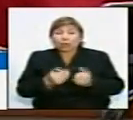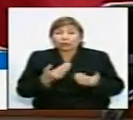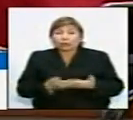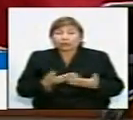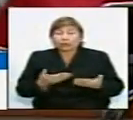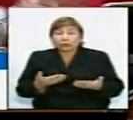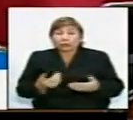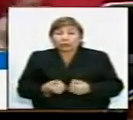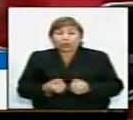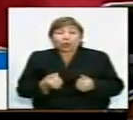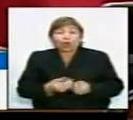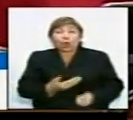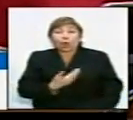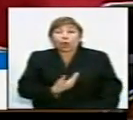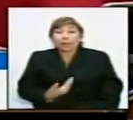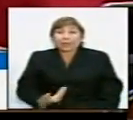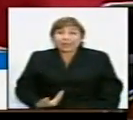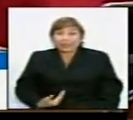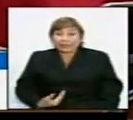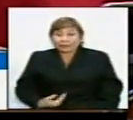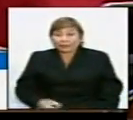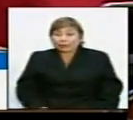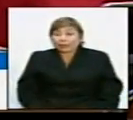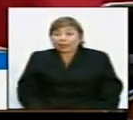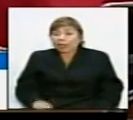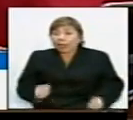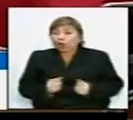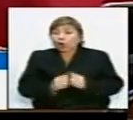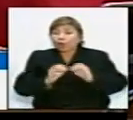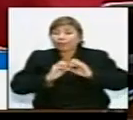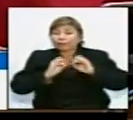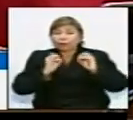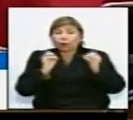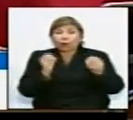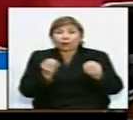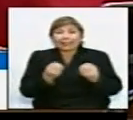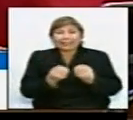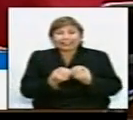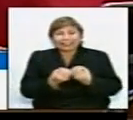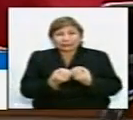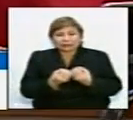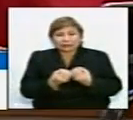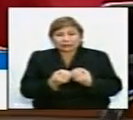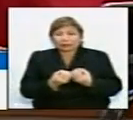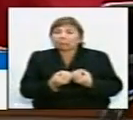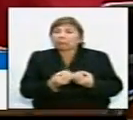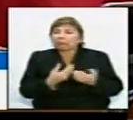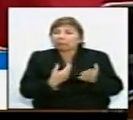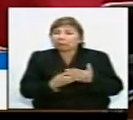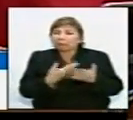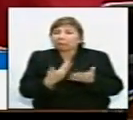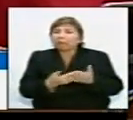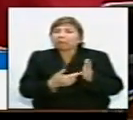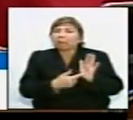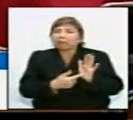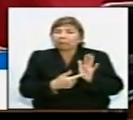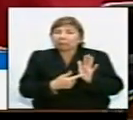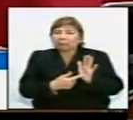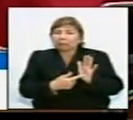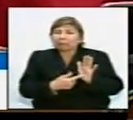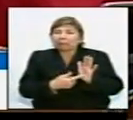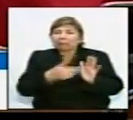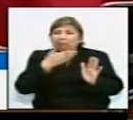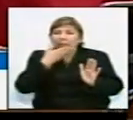consensuada con gobiernos regionales, con las organizaciones, es presentar una propuesta que